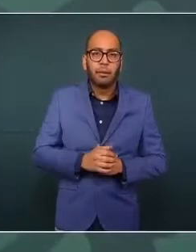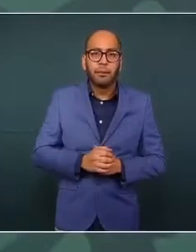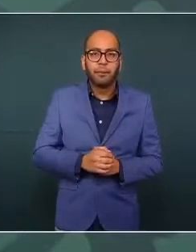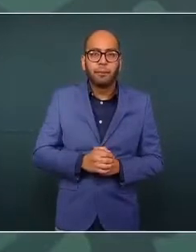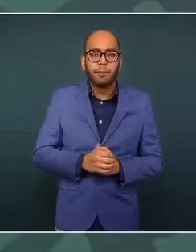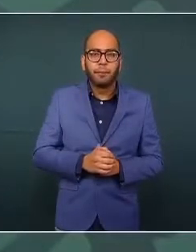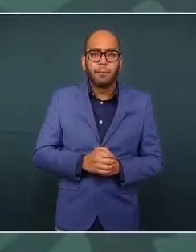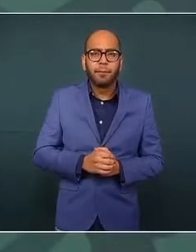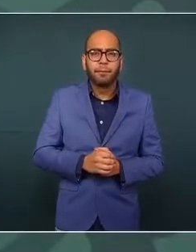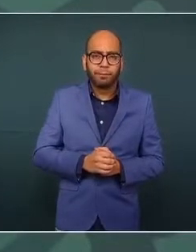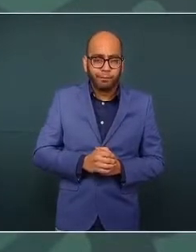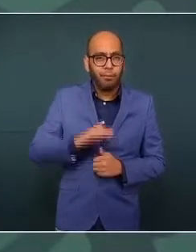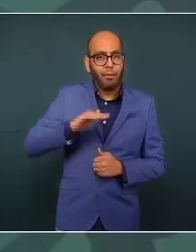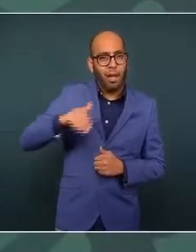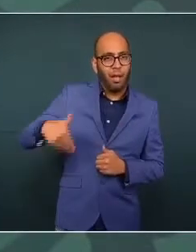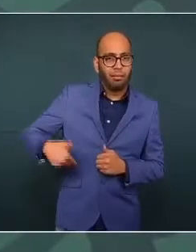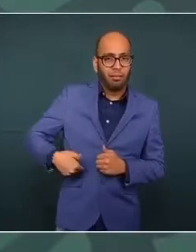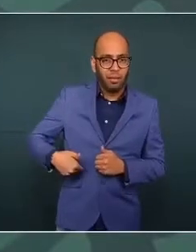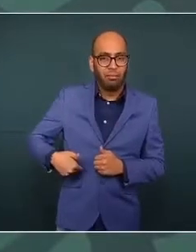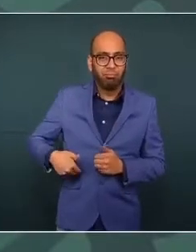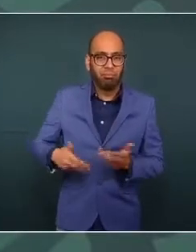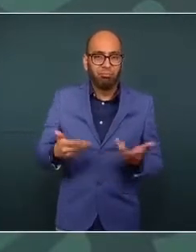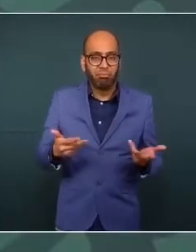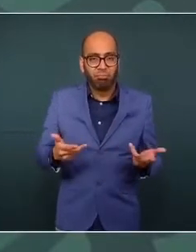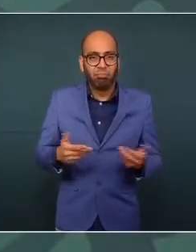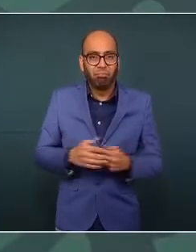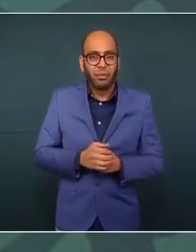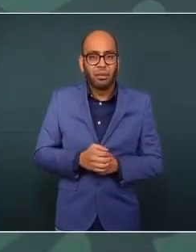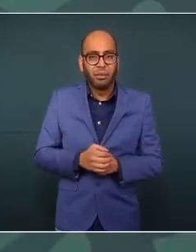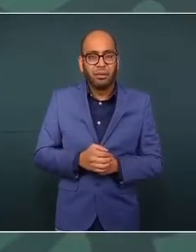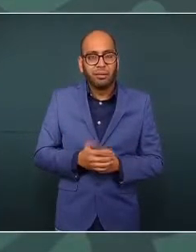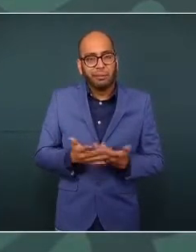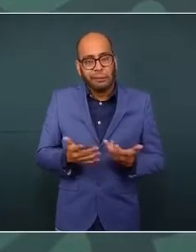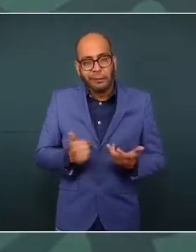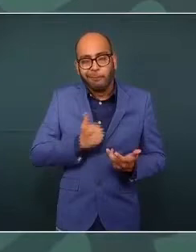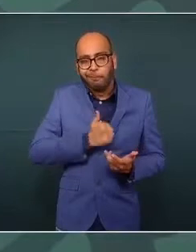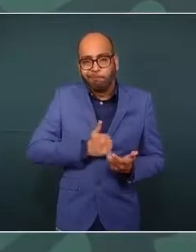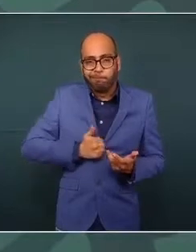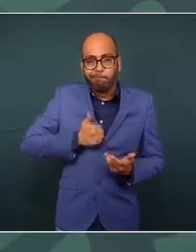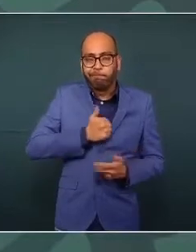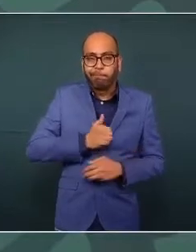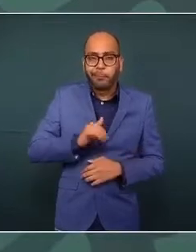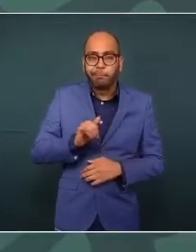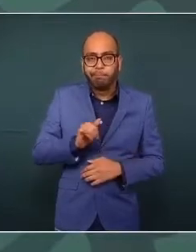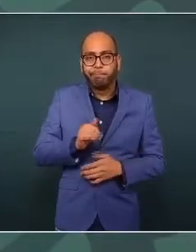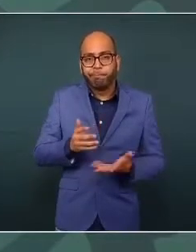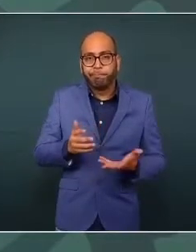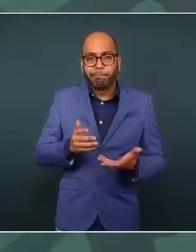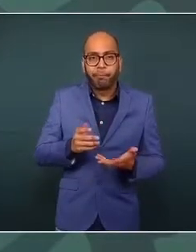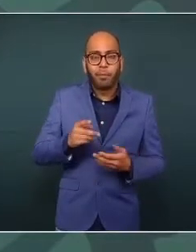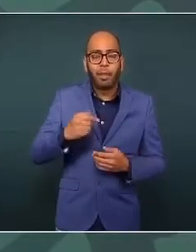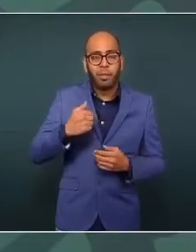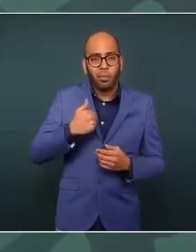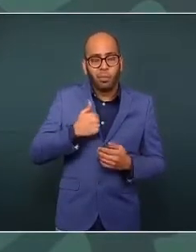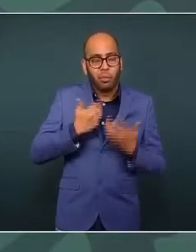en este accidente muy lamentable, y desear que los que están